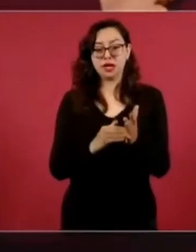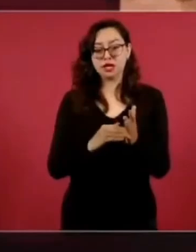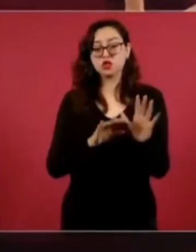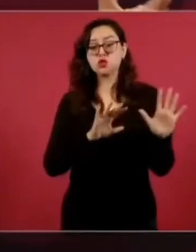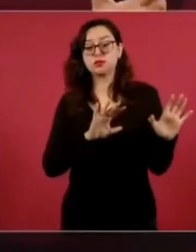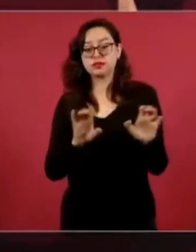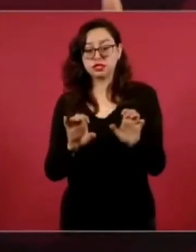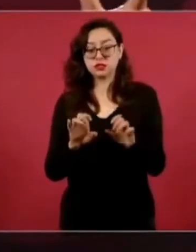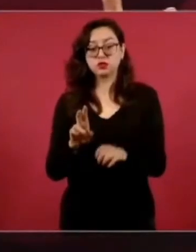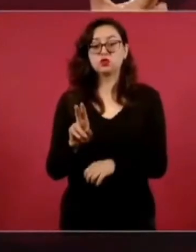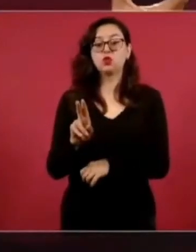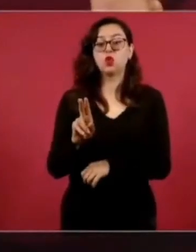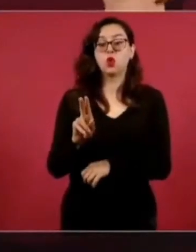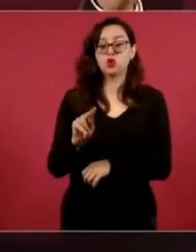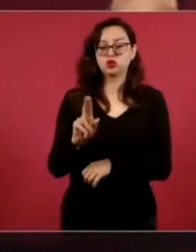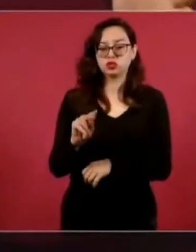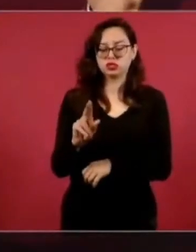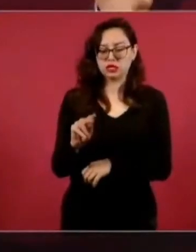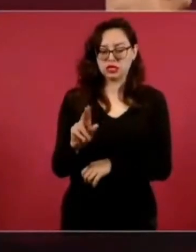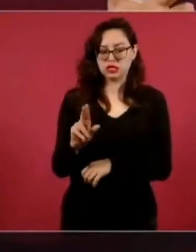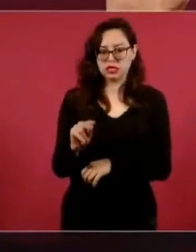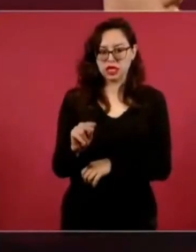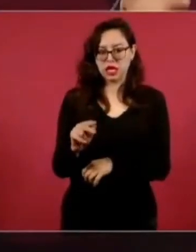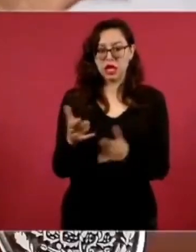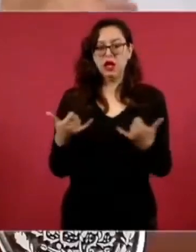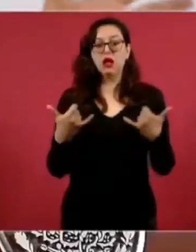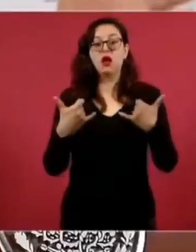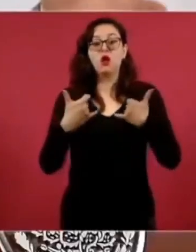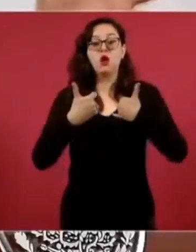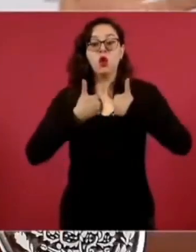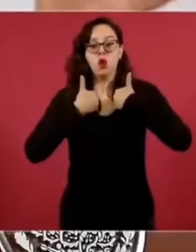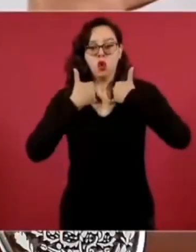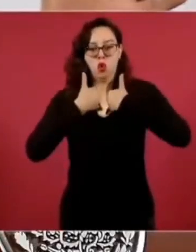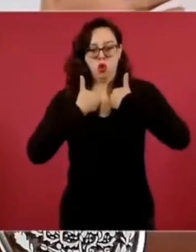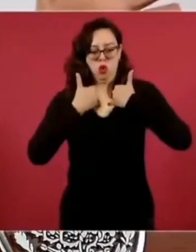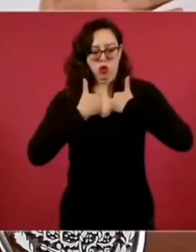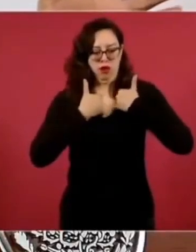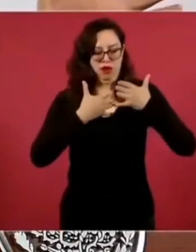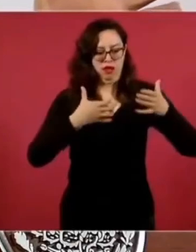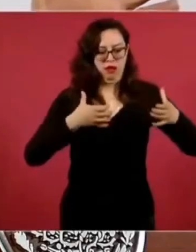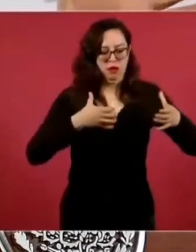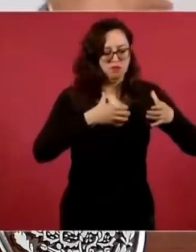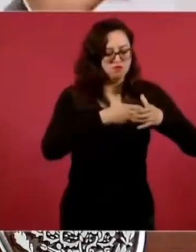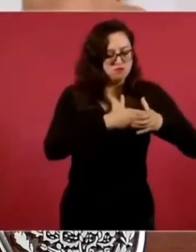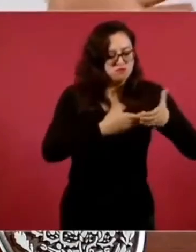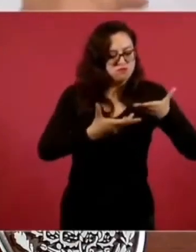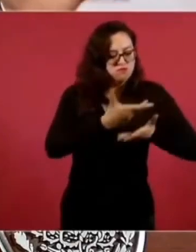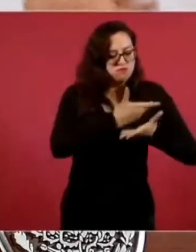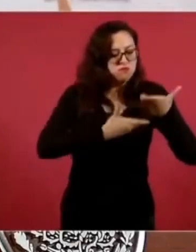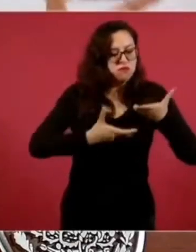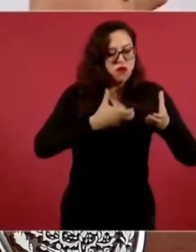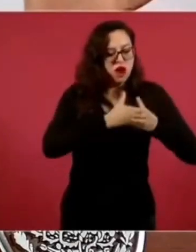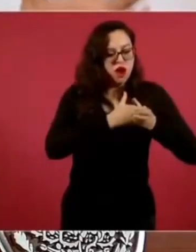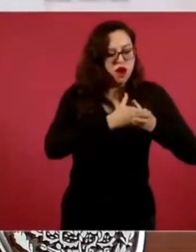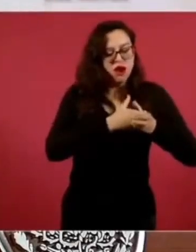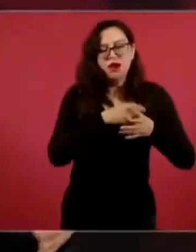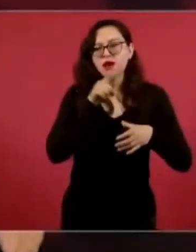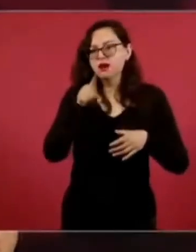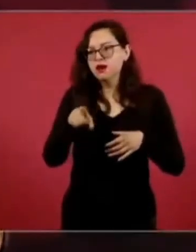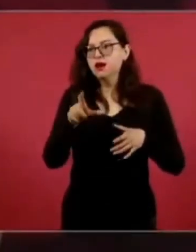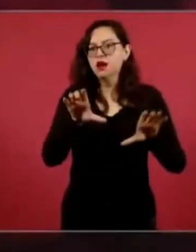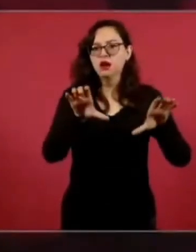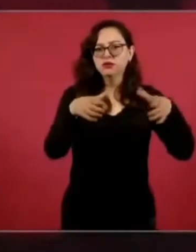sea, un grupo de jóvenes, ¿no? Nos hicimos cargo de apoyar en